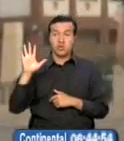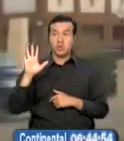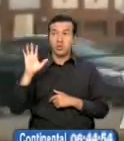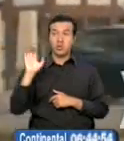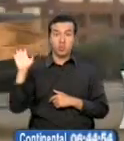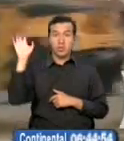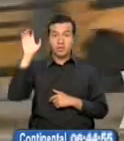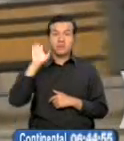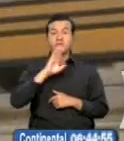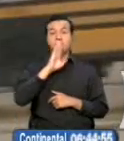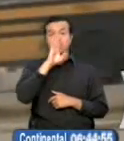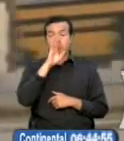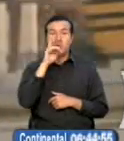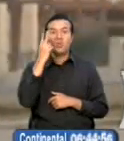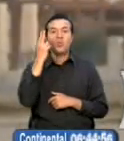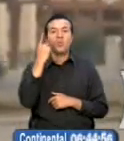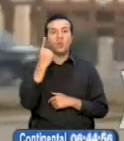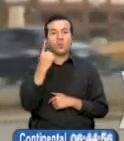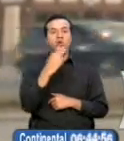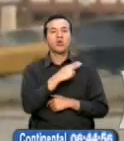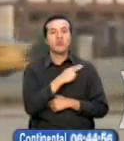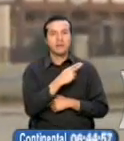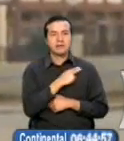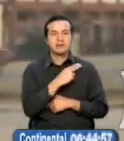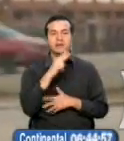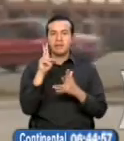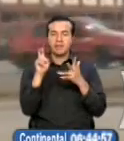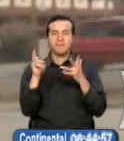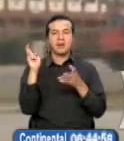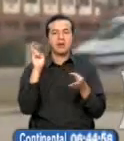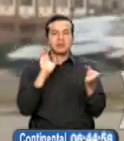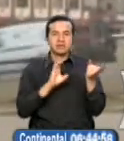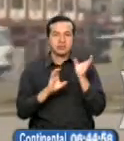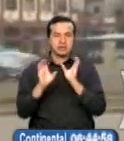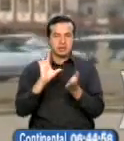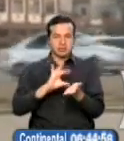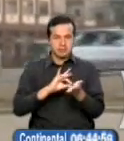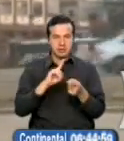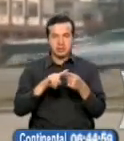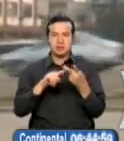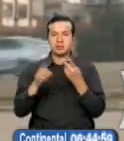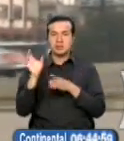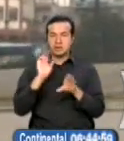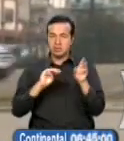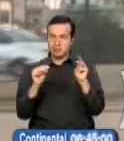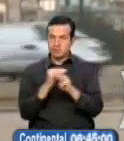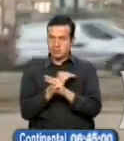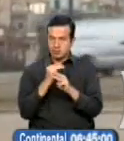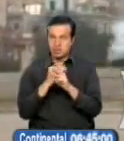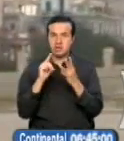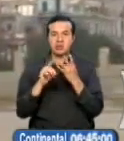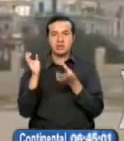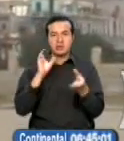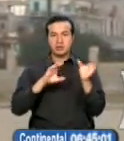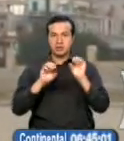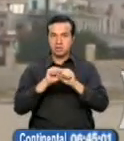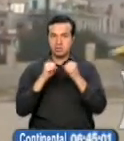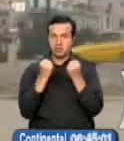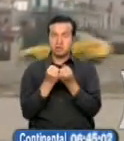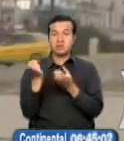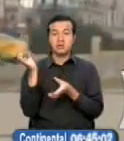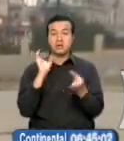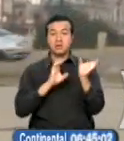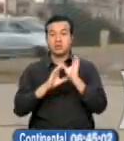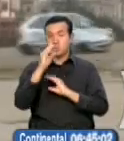menos, existe una universidad con oferta educativa en ciencias médicas, ciencias exactas, ciencias sociales, ciencias de